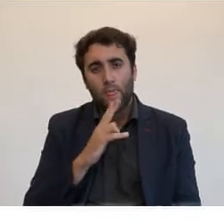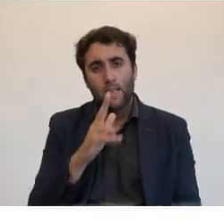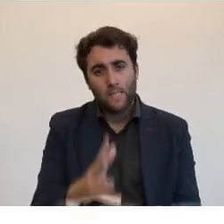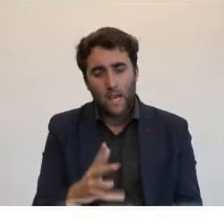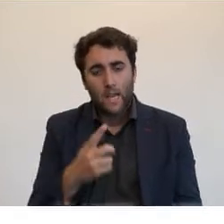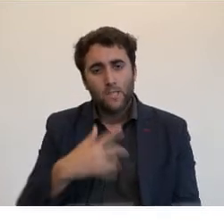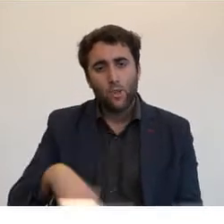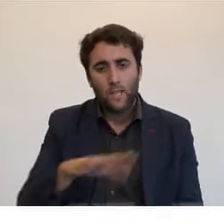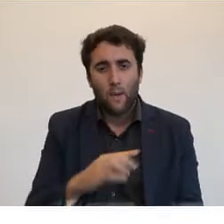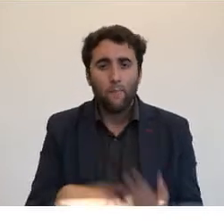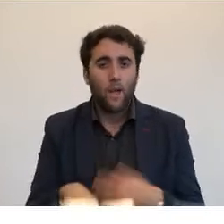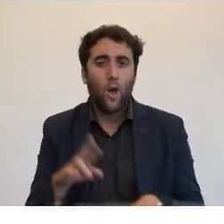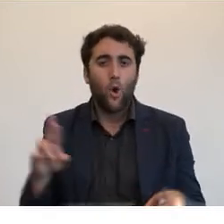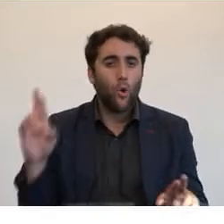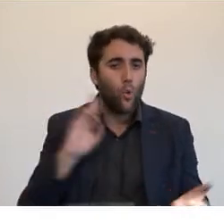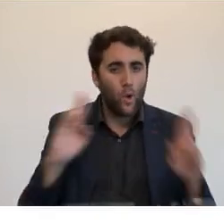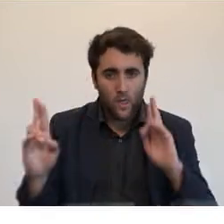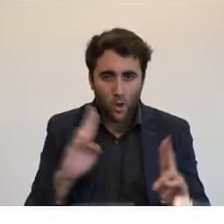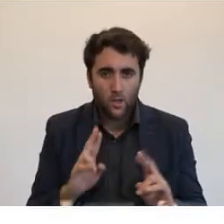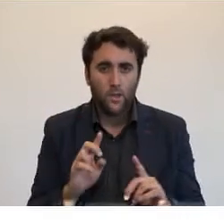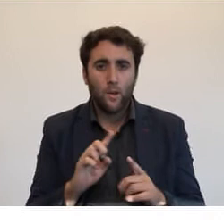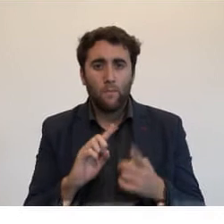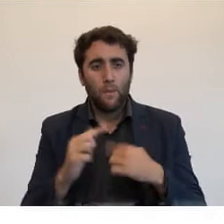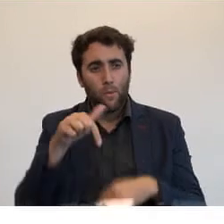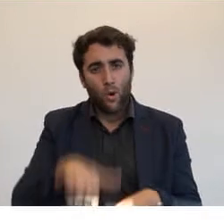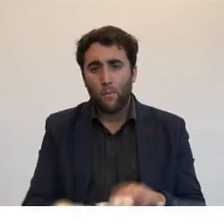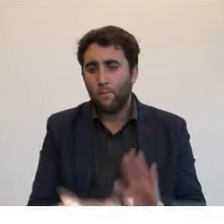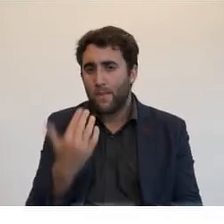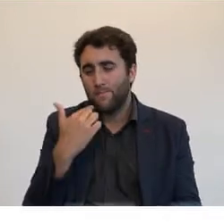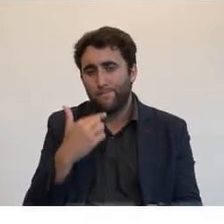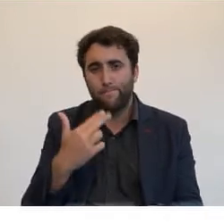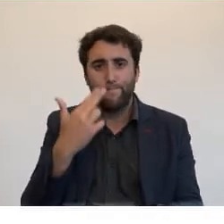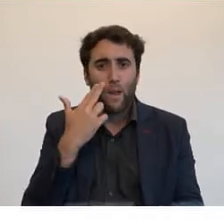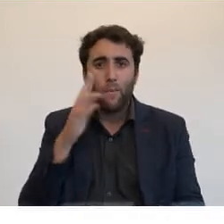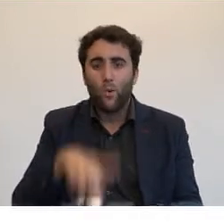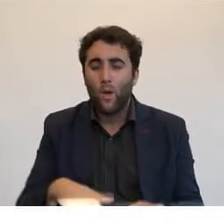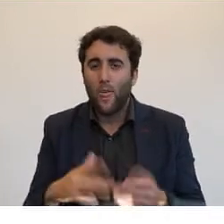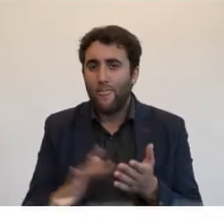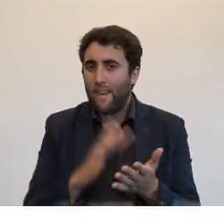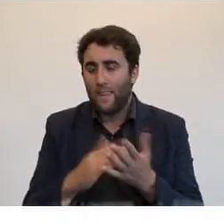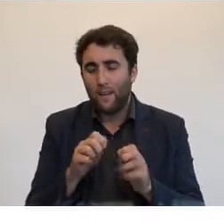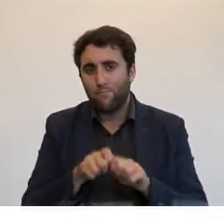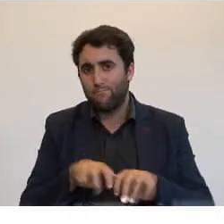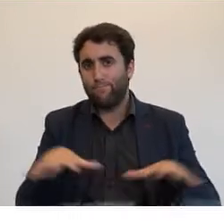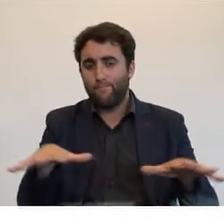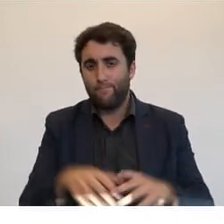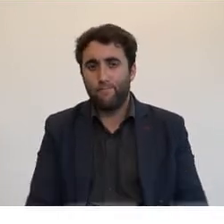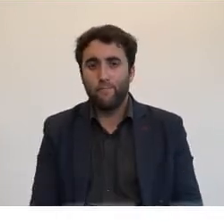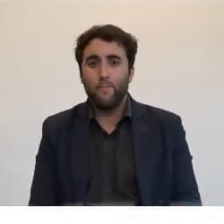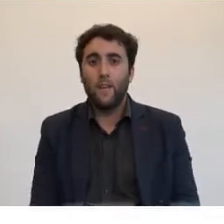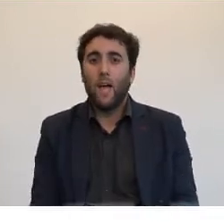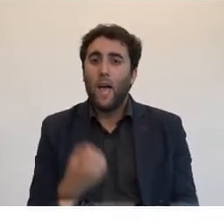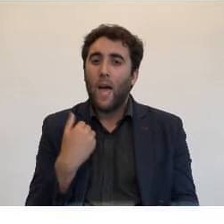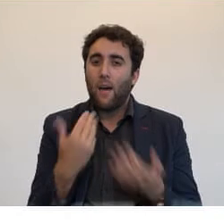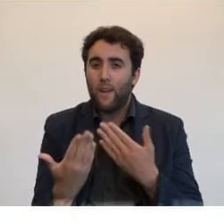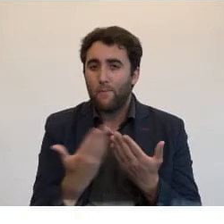que es más una sociedad del ruido presidida hoy más que nunca por la infoxicación digital. Y me gustaría empezar